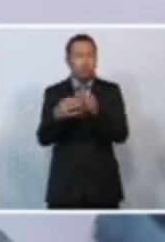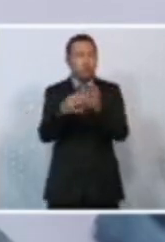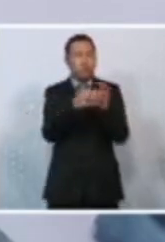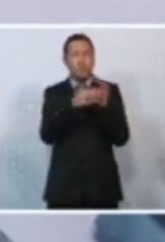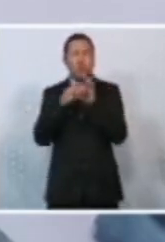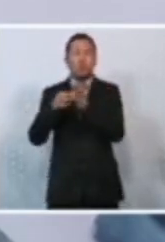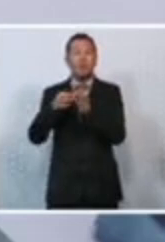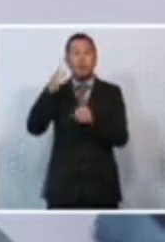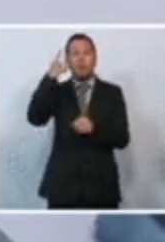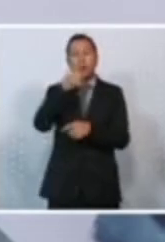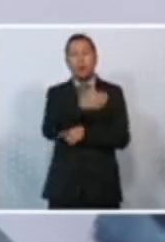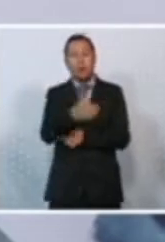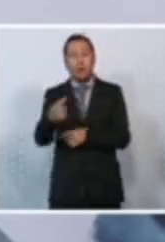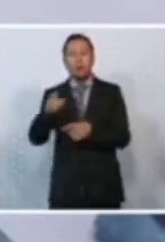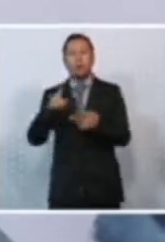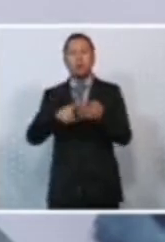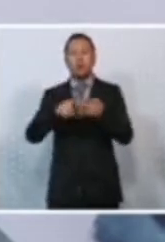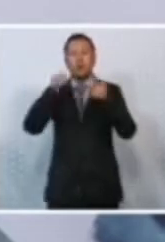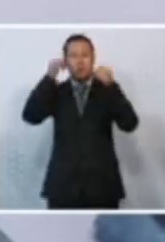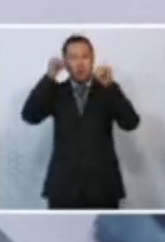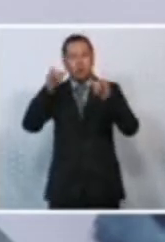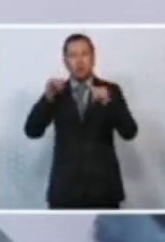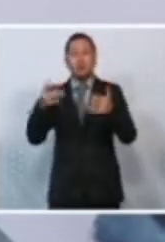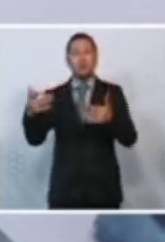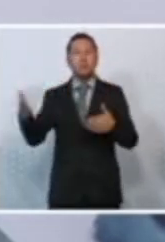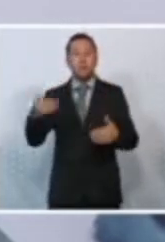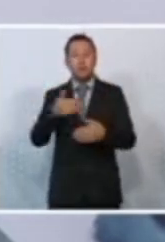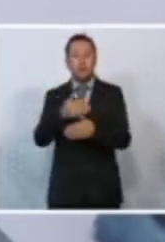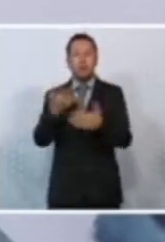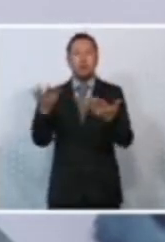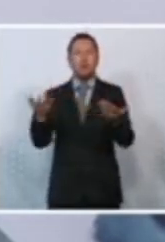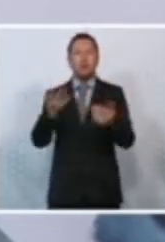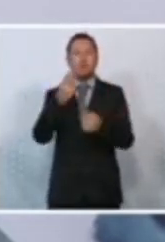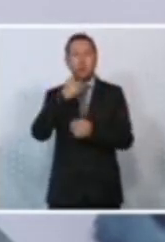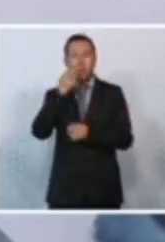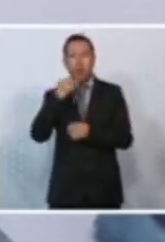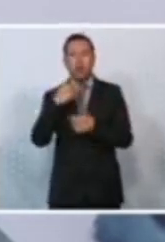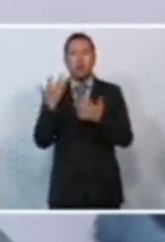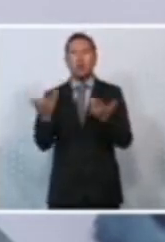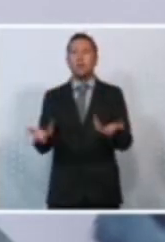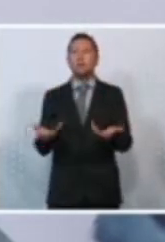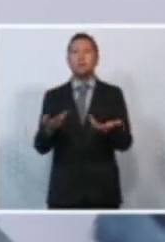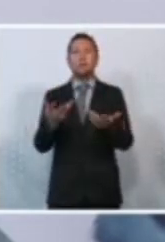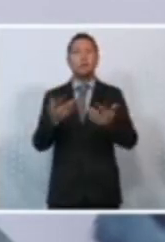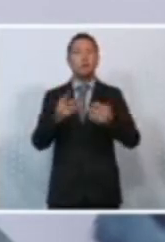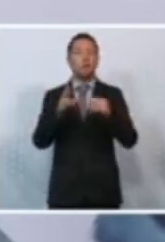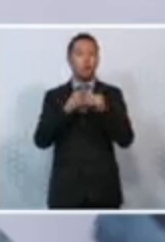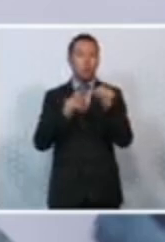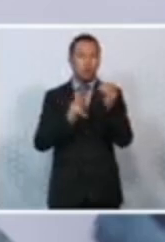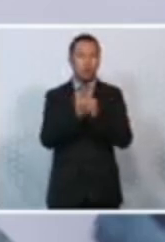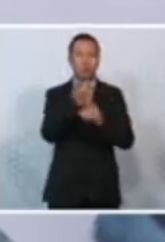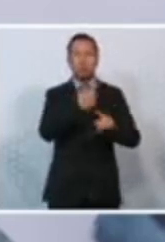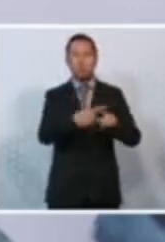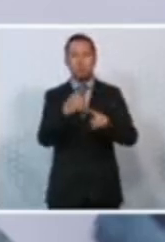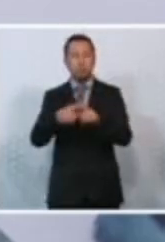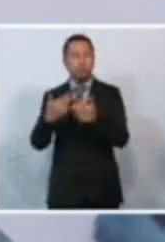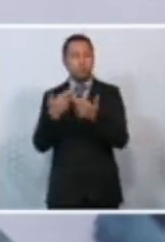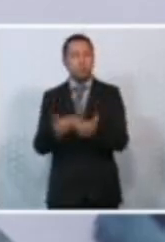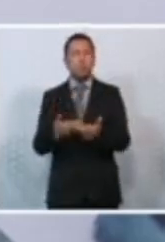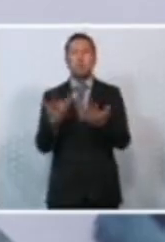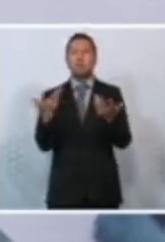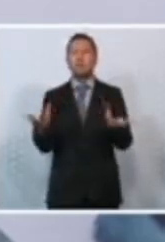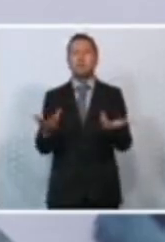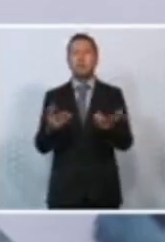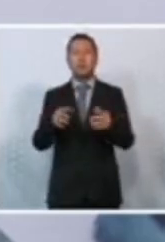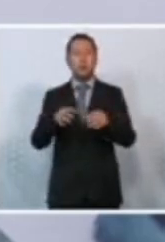por la productividad del campo la agricultura y la ganadería la agroindustria la diversificación de cultivos la tecnificación